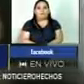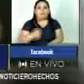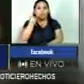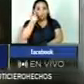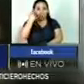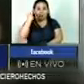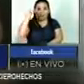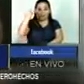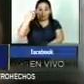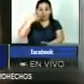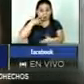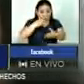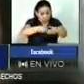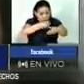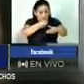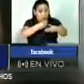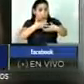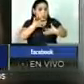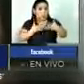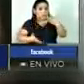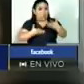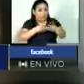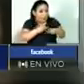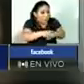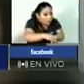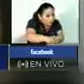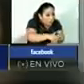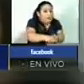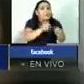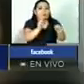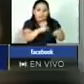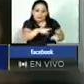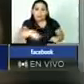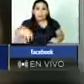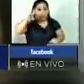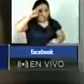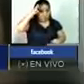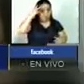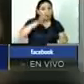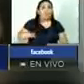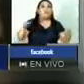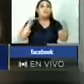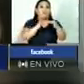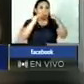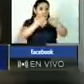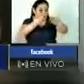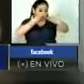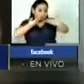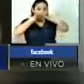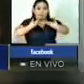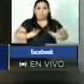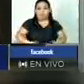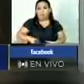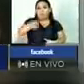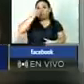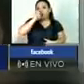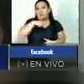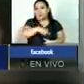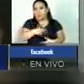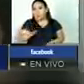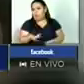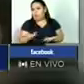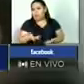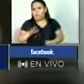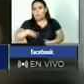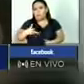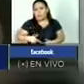ultravioleta y los desinfectantes pueden matar el virus en las superficies Eso no significa que sea seguro internamente que las personas usen esas